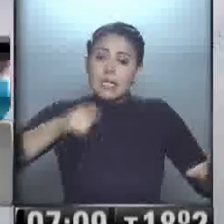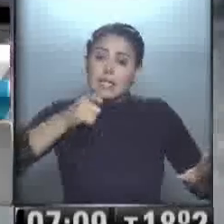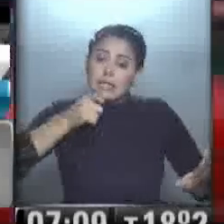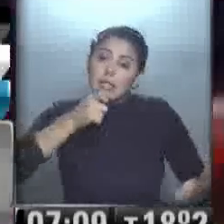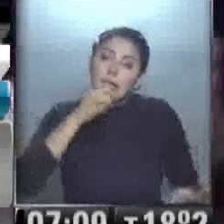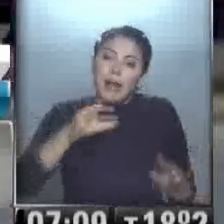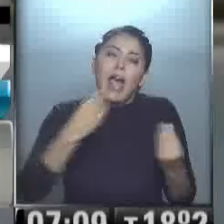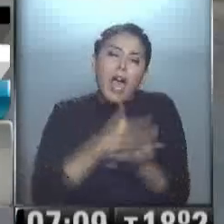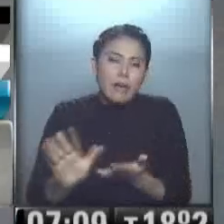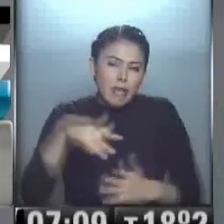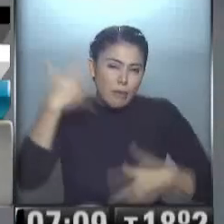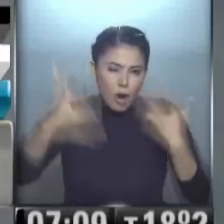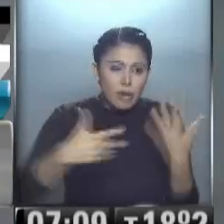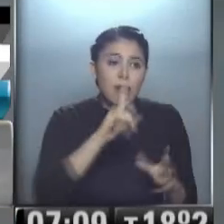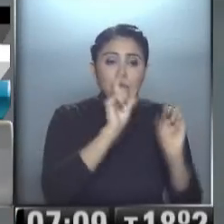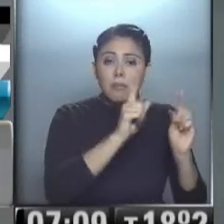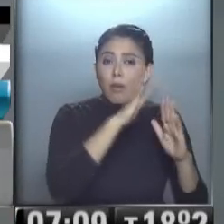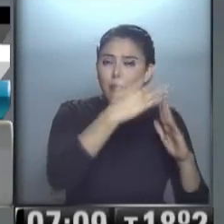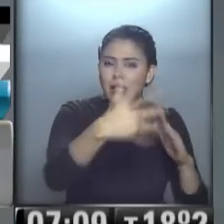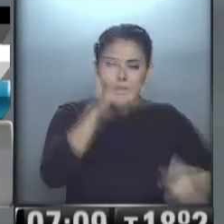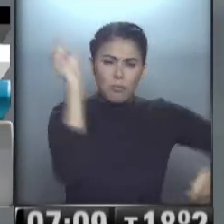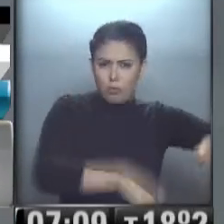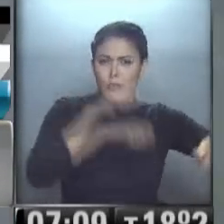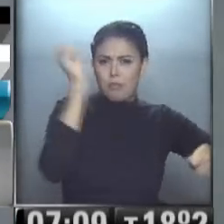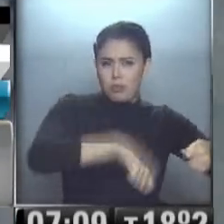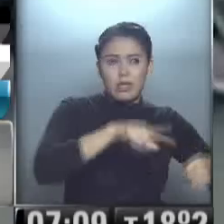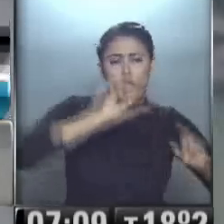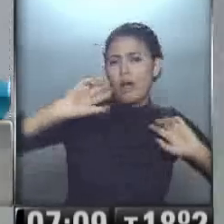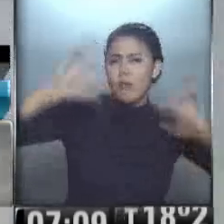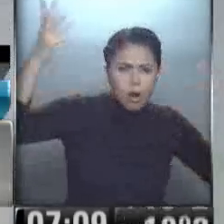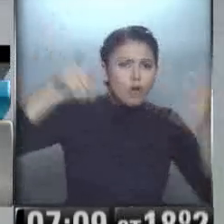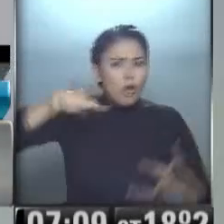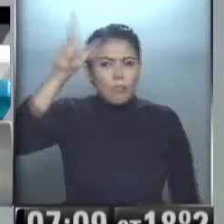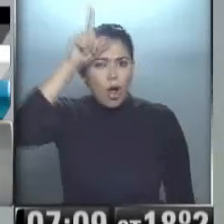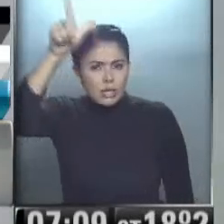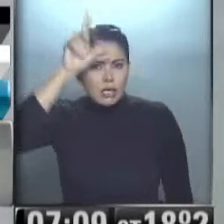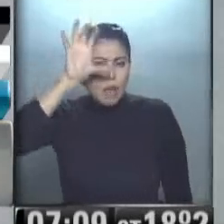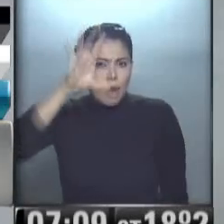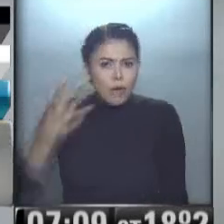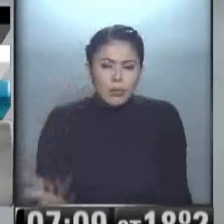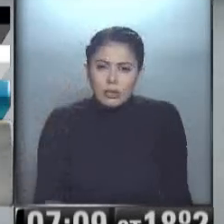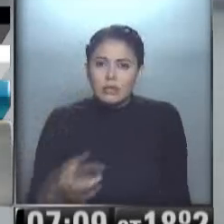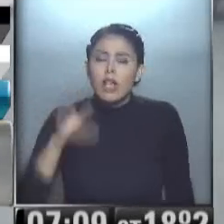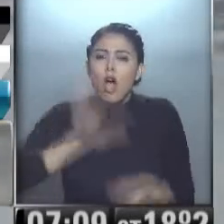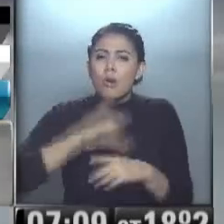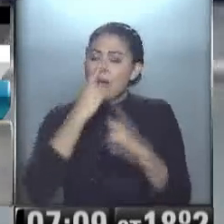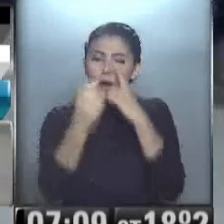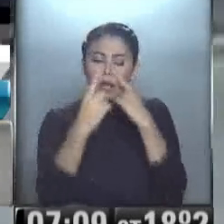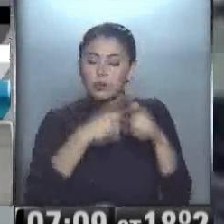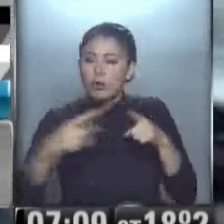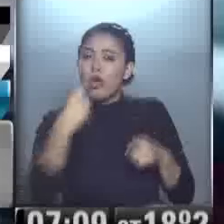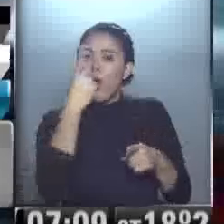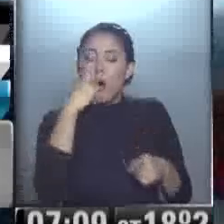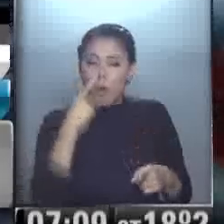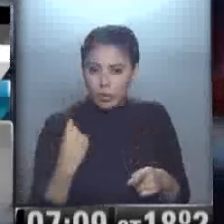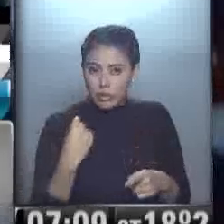enfrentamientos los vecinos que salieron a protestar con cacerolas estaban indignados contra los uniformados de la provincia que producto de la protesta que duró 24